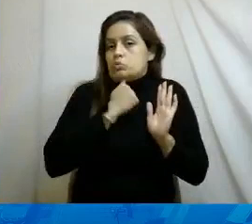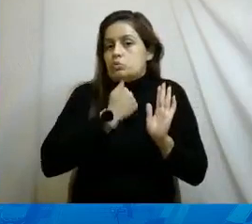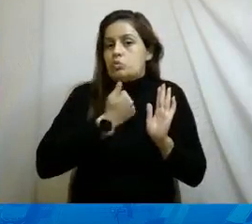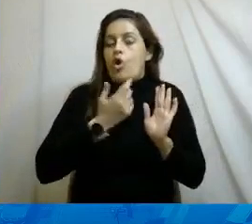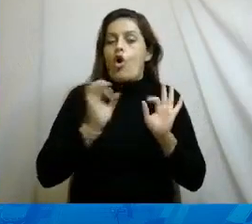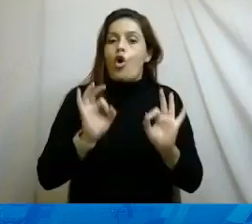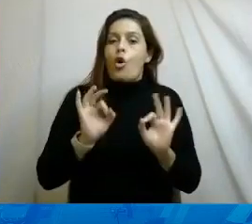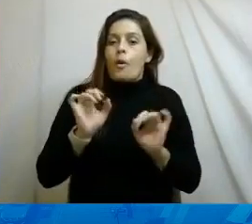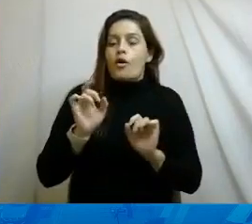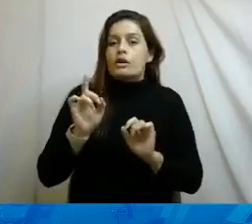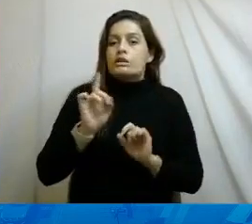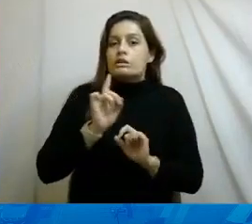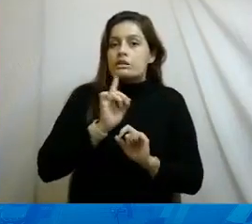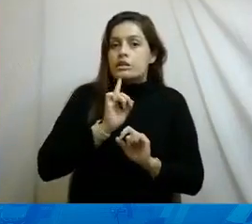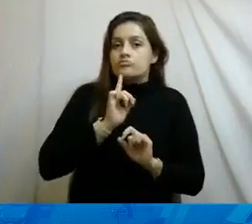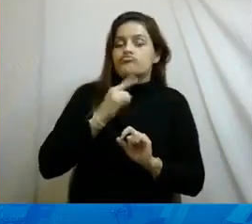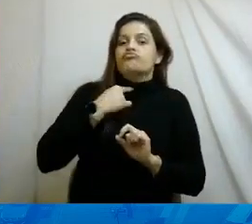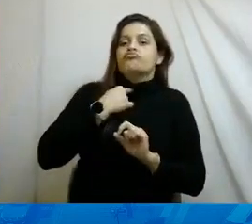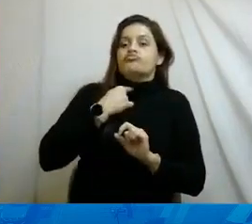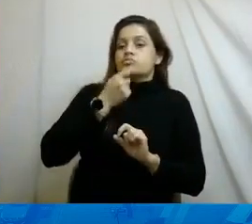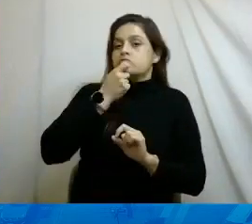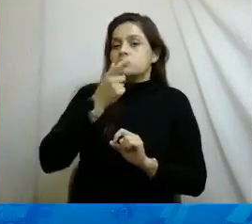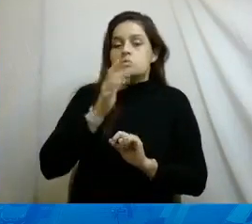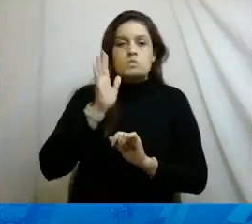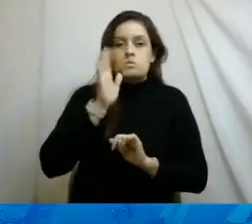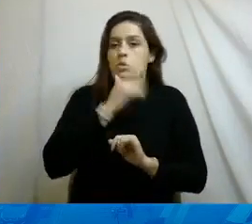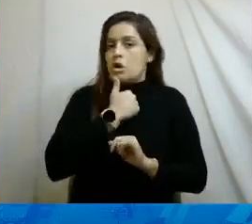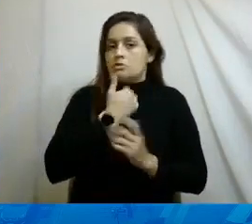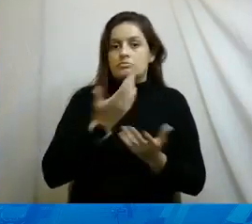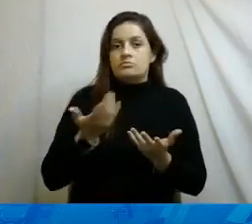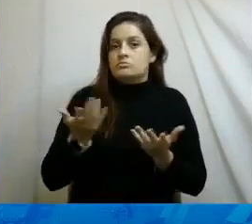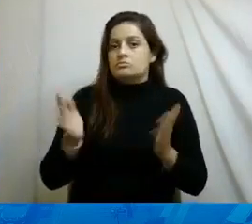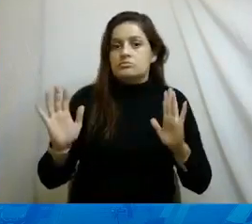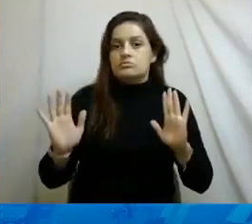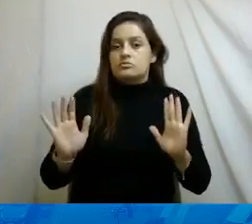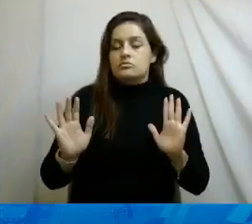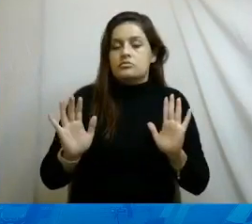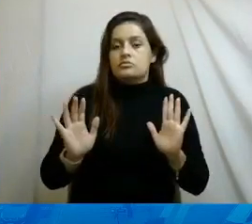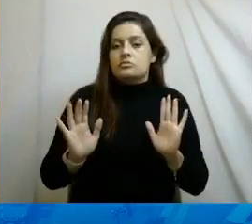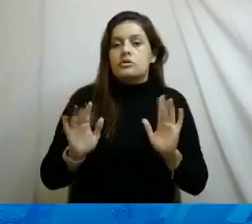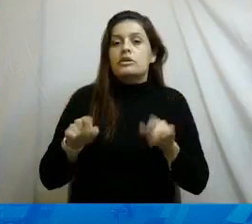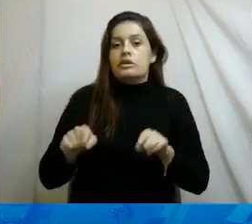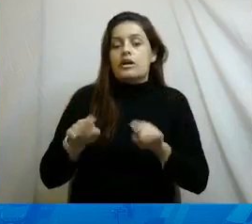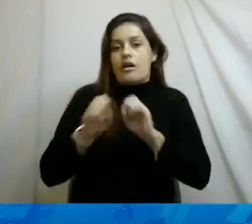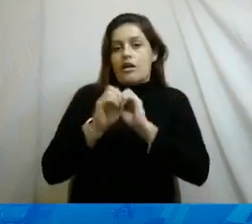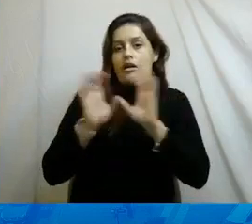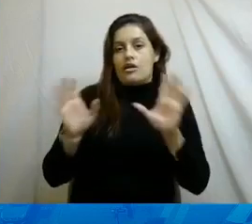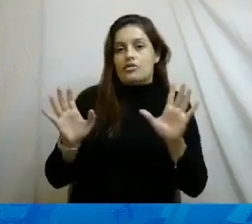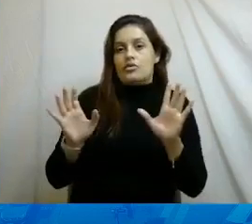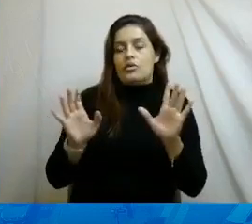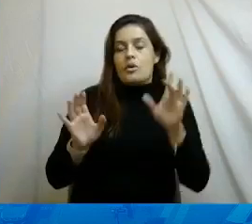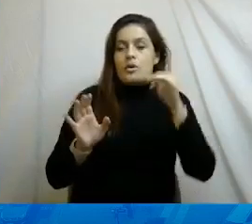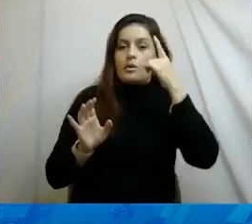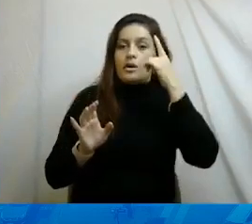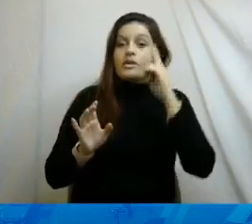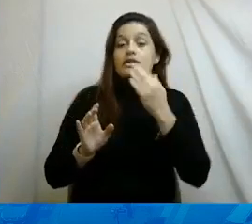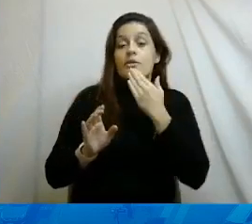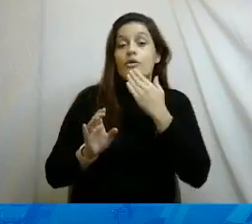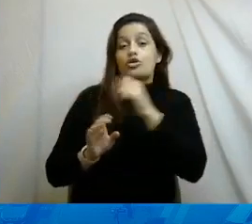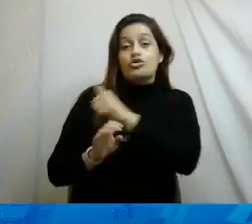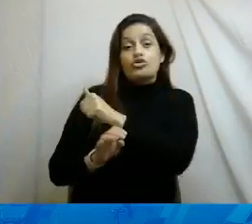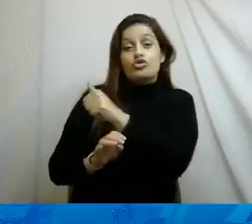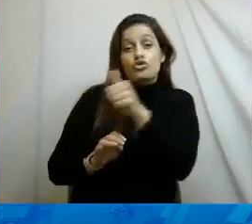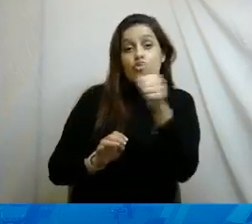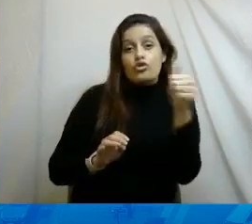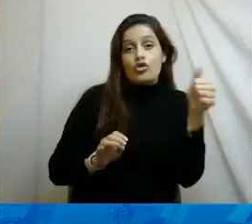alguien cometió un ilícito o una infracción o una falta, y eso es lo que tenemos que dejar en claro también para que toda la comunidad